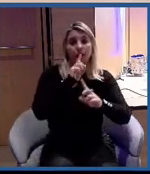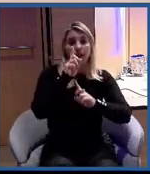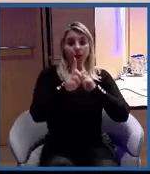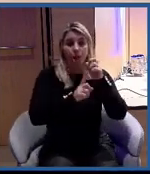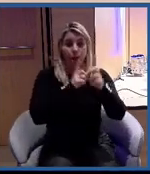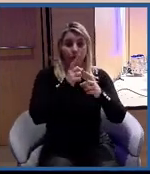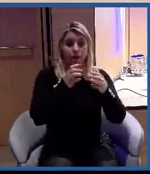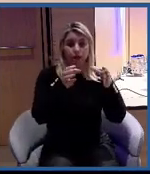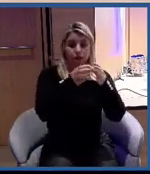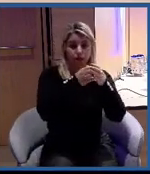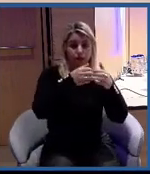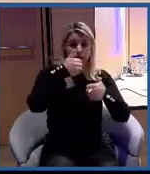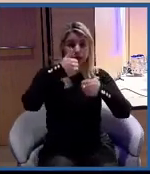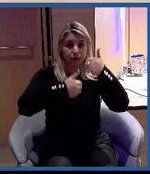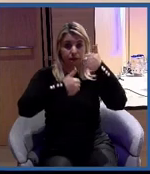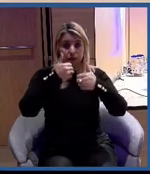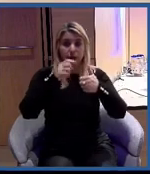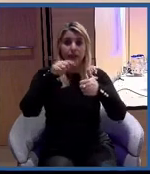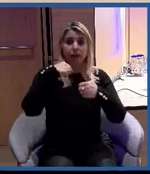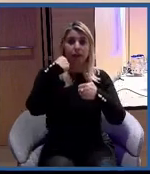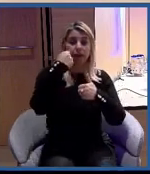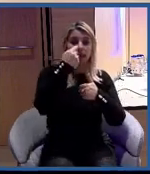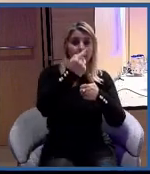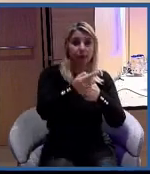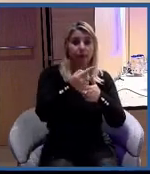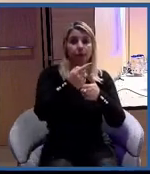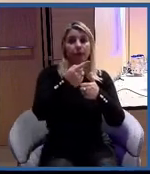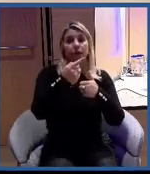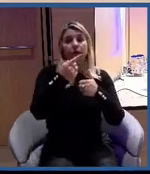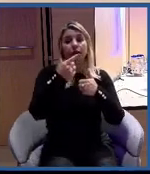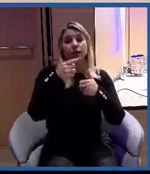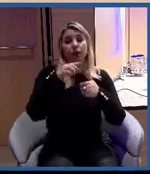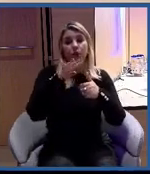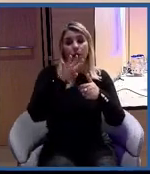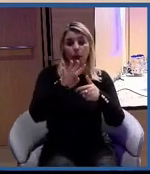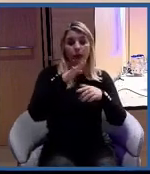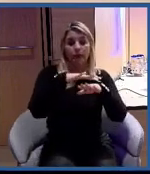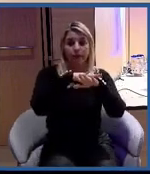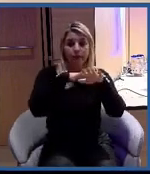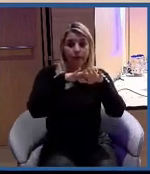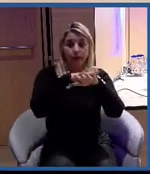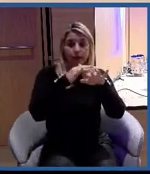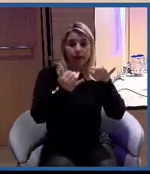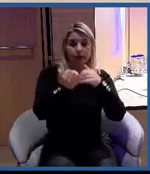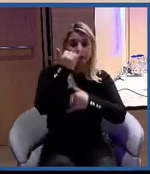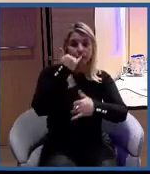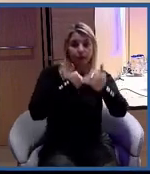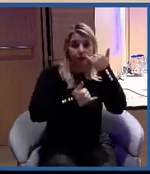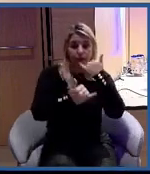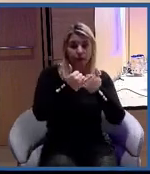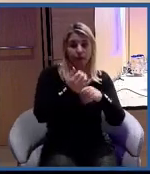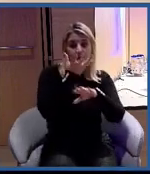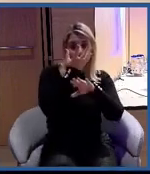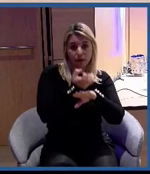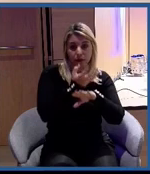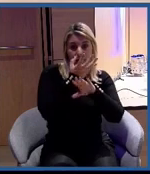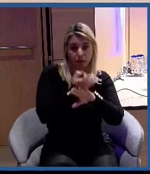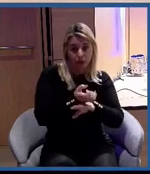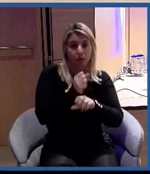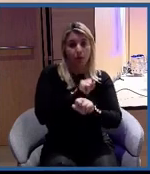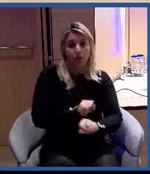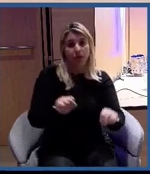presupuesto municipal en la siguiente pueden ver ustedes las cuatro bases de datos en las que uno podía descargar esa